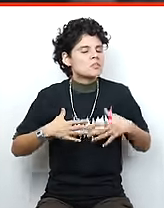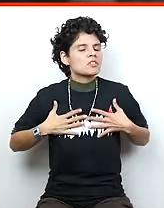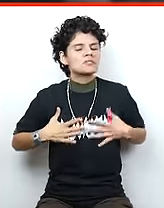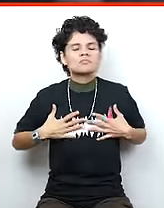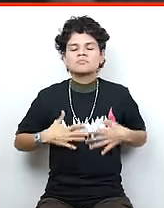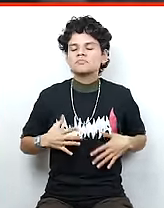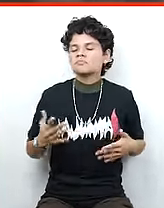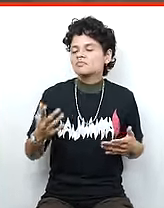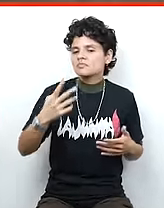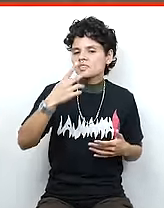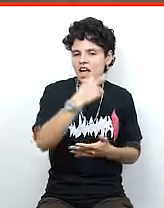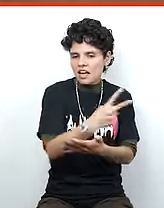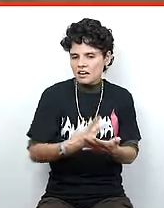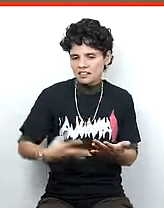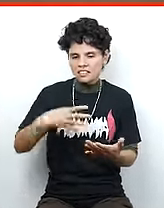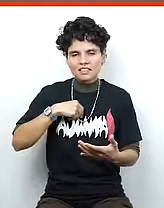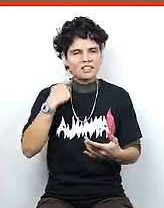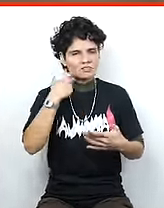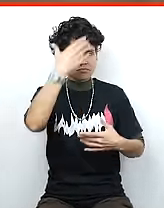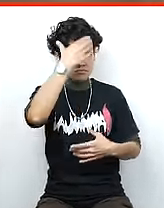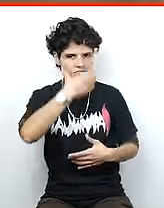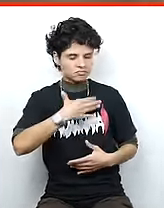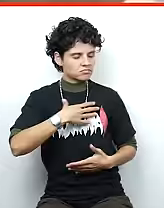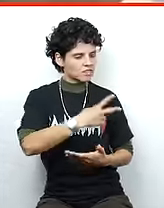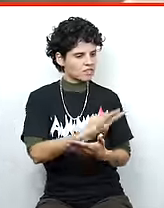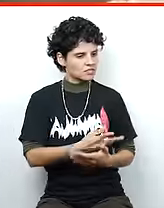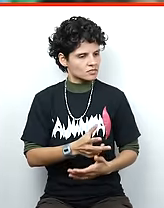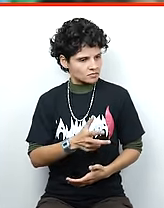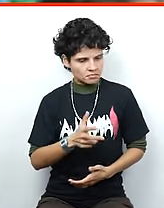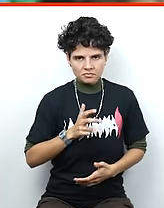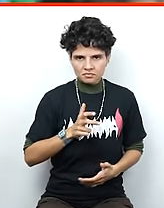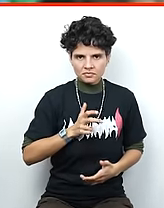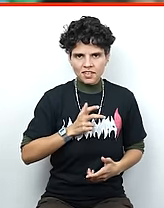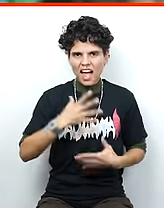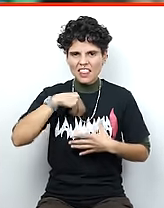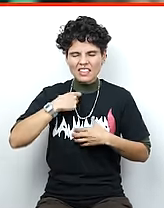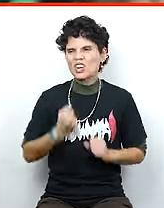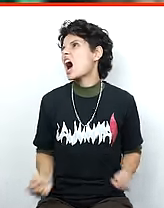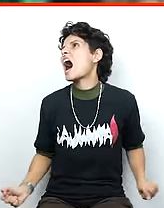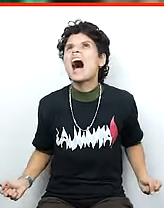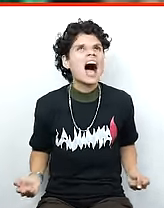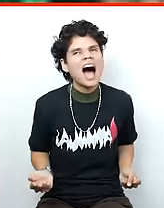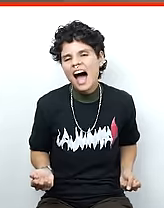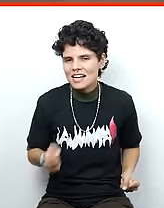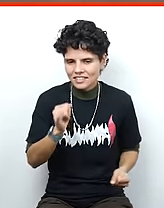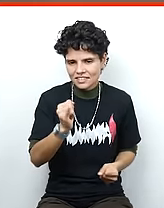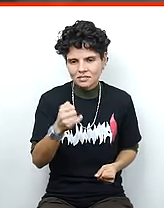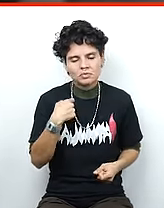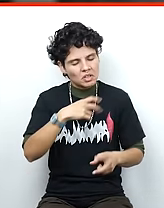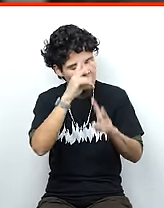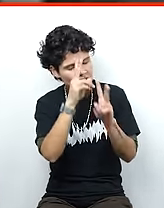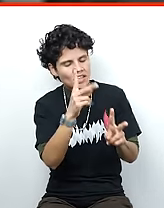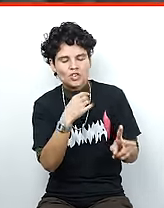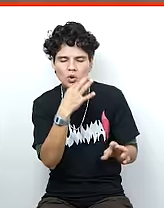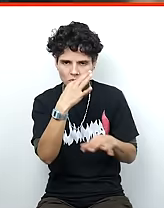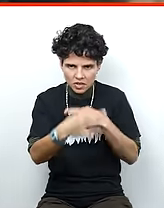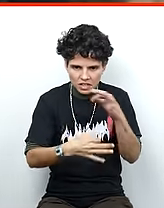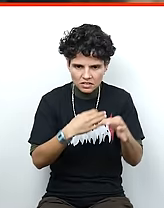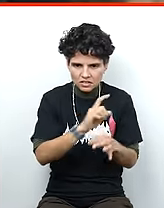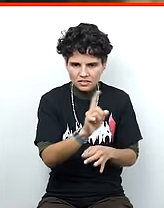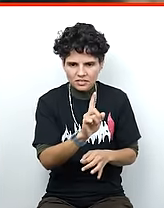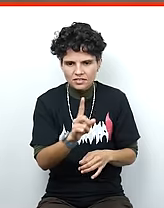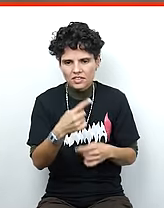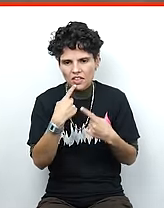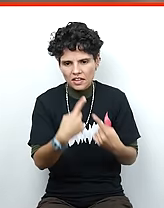Sí, corte artista. Pero por dentro, mío. Ah, estaba corto loco, tío. ¿Y él sabe? ¿Le contaste alguna vez que lo admiraba y todo? Sí, pero tampoco ahí nada. ¿Se